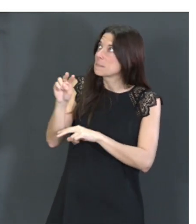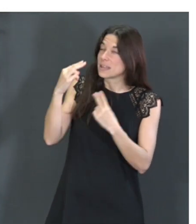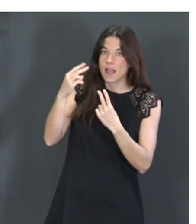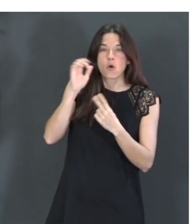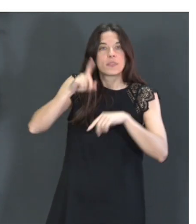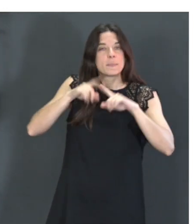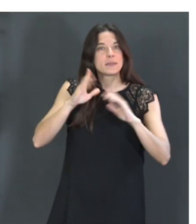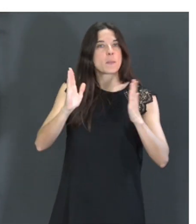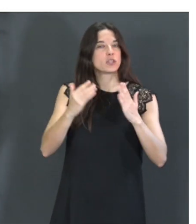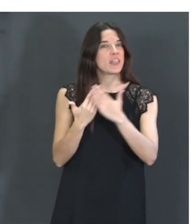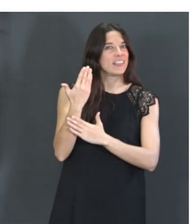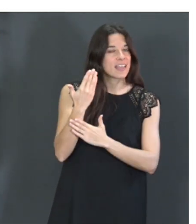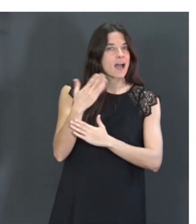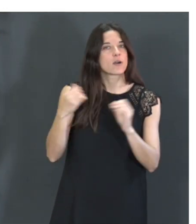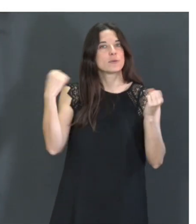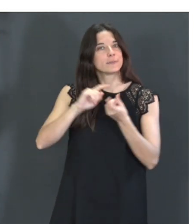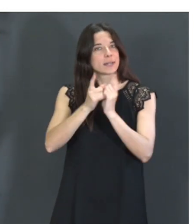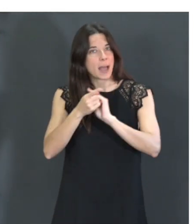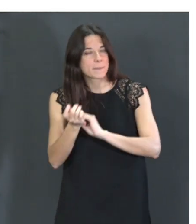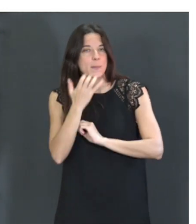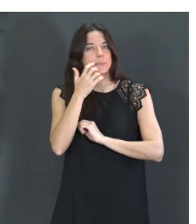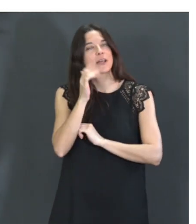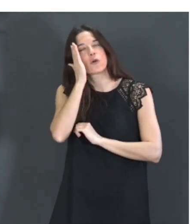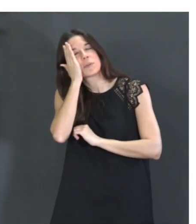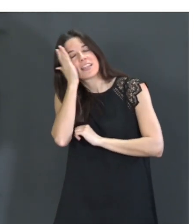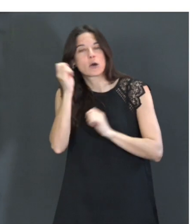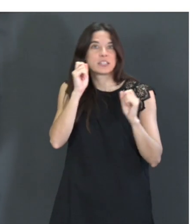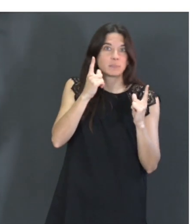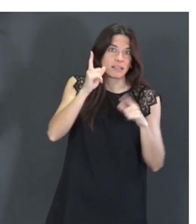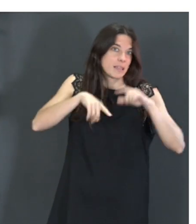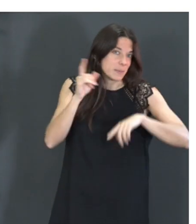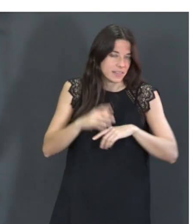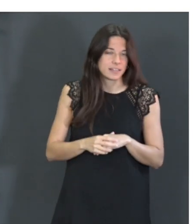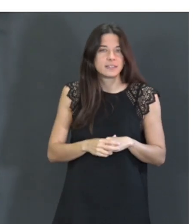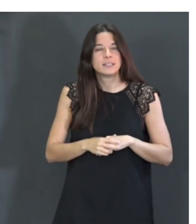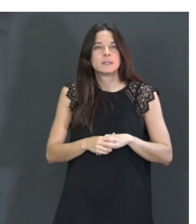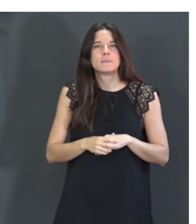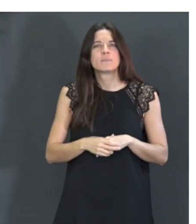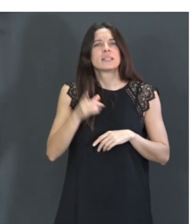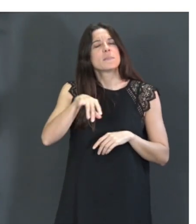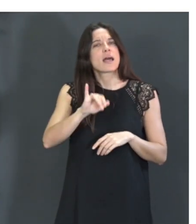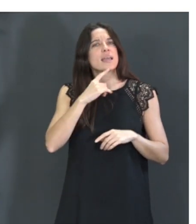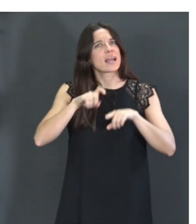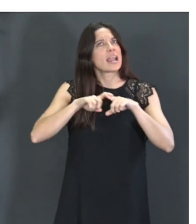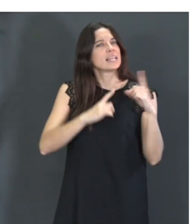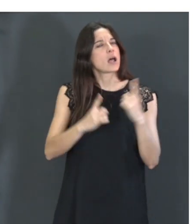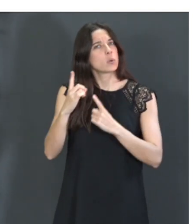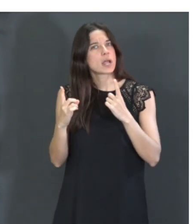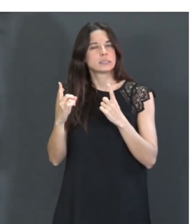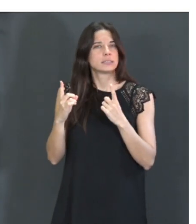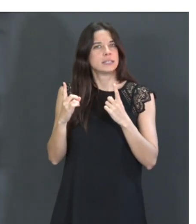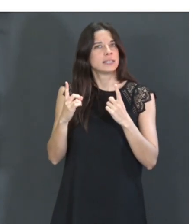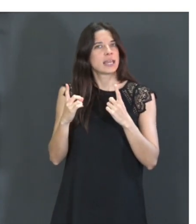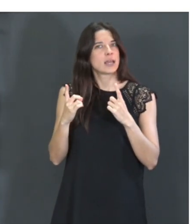del día cambia su comportamiento, porque si está dormida o está despierta, y una serie de características que les permiten